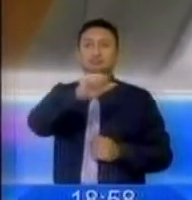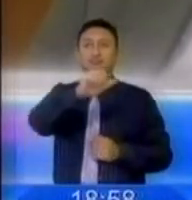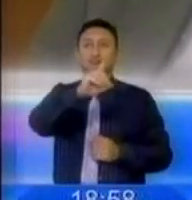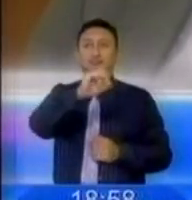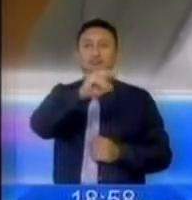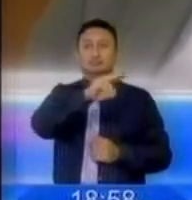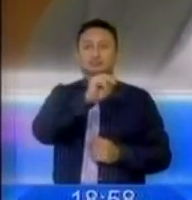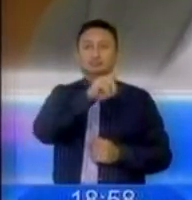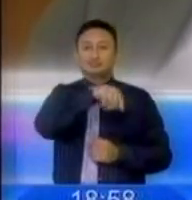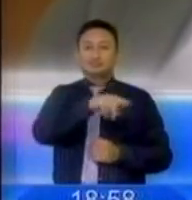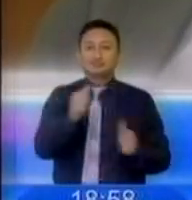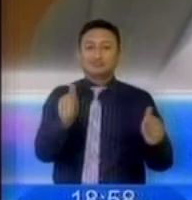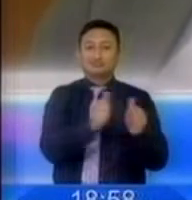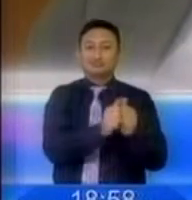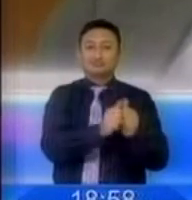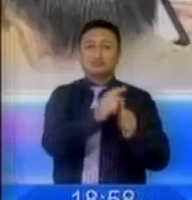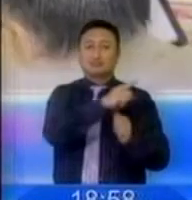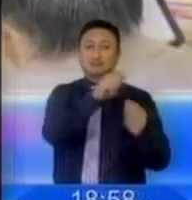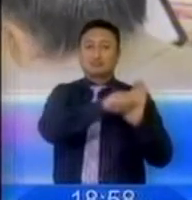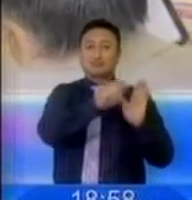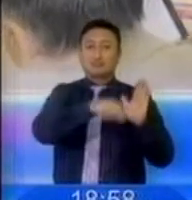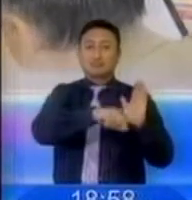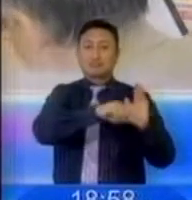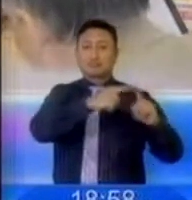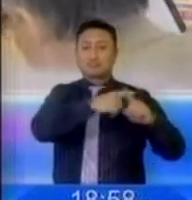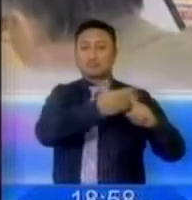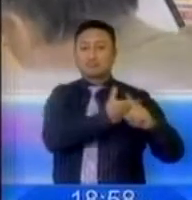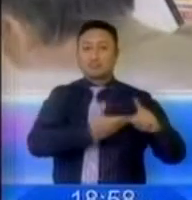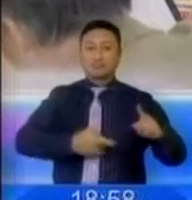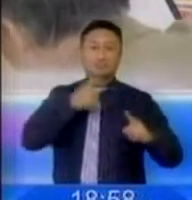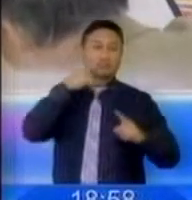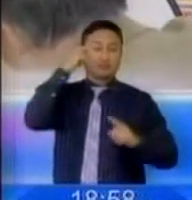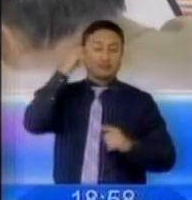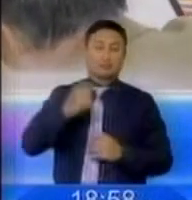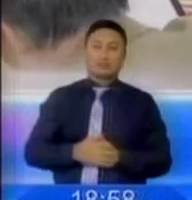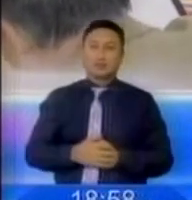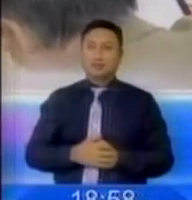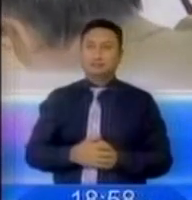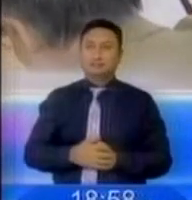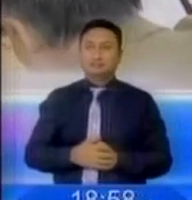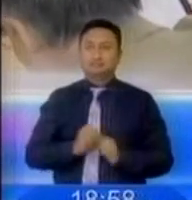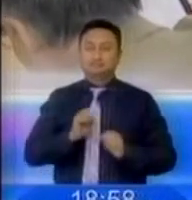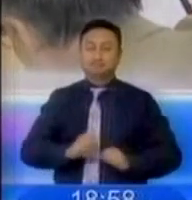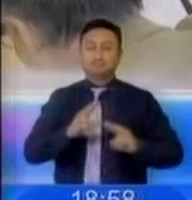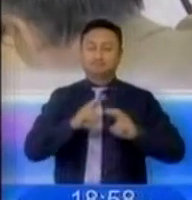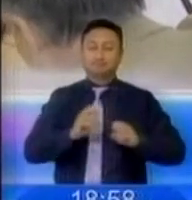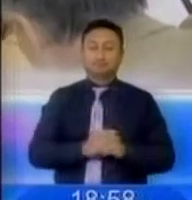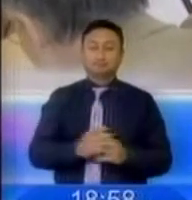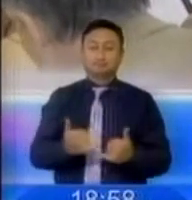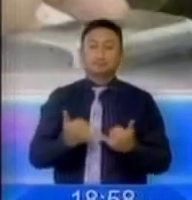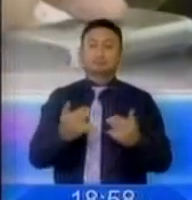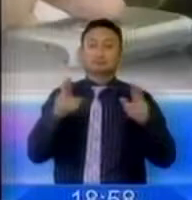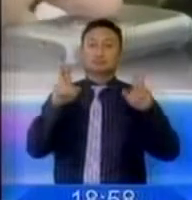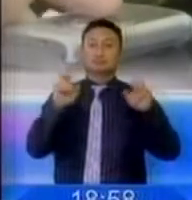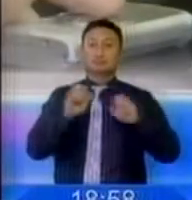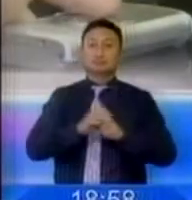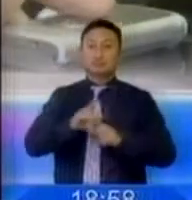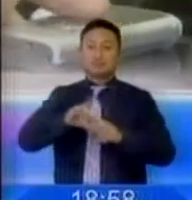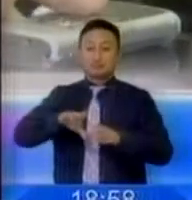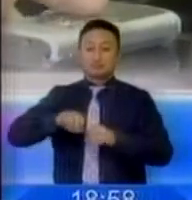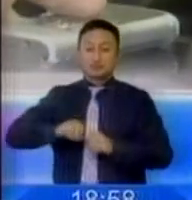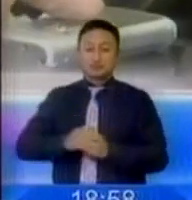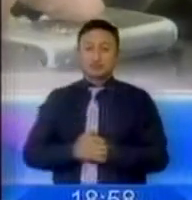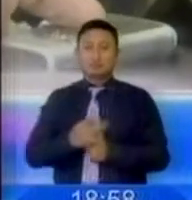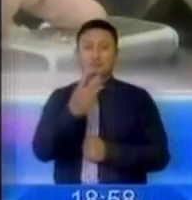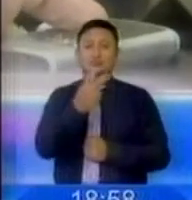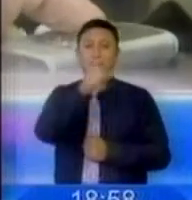quien trabajaría con Caupolicán Ochoa, abogado del expresidente Rafael Correa, investigado en el presunto delito. Las dos personas